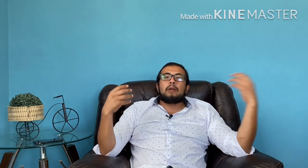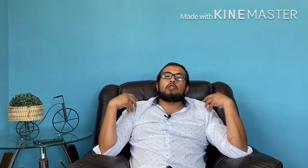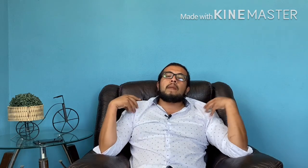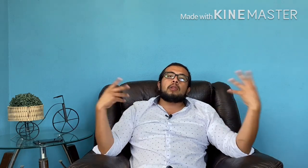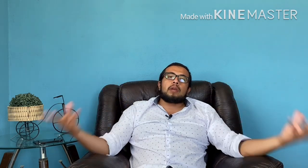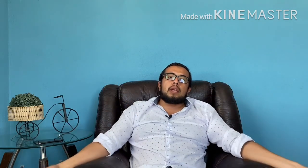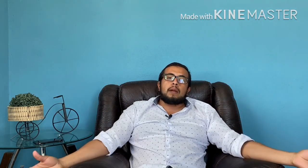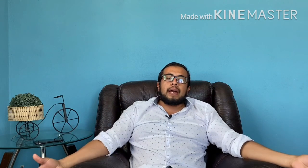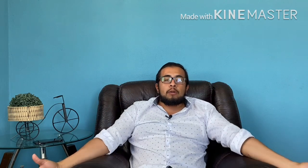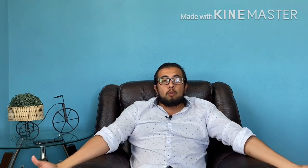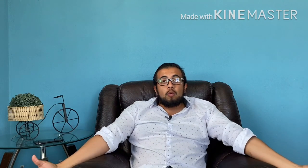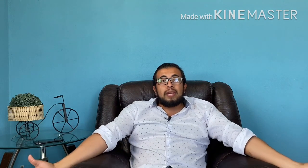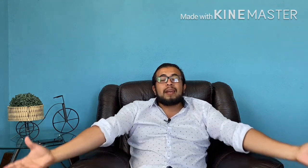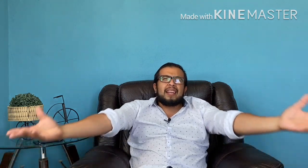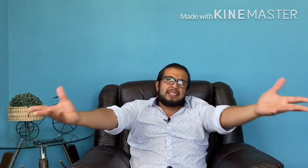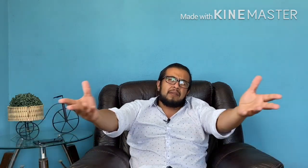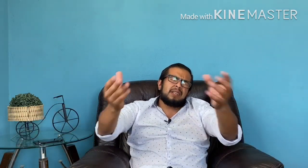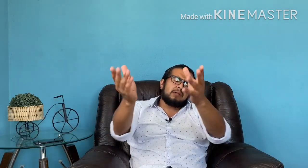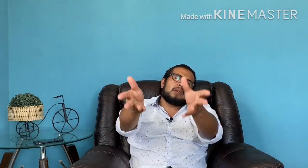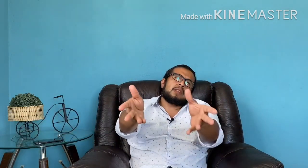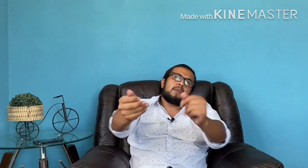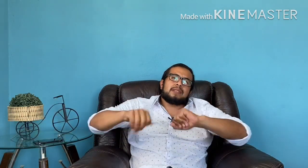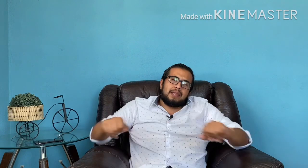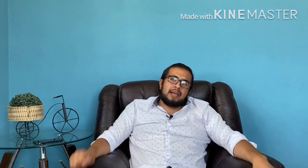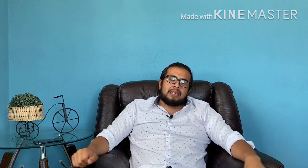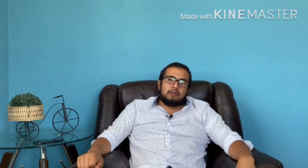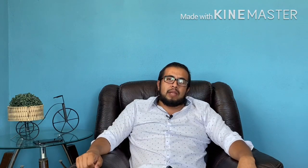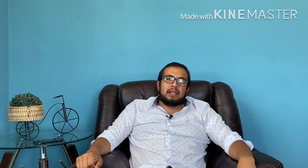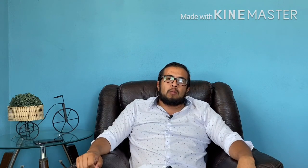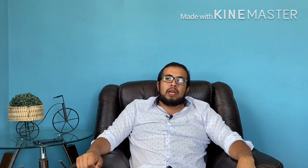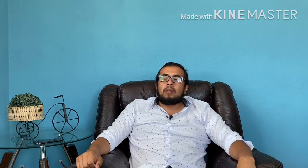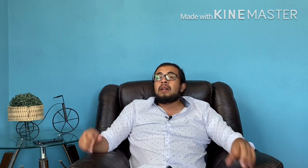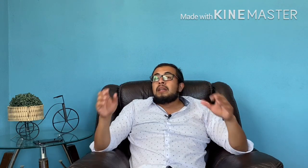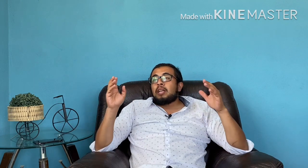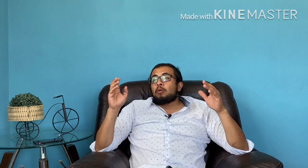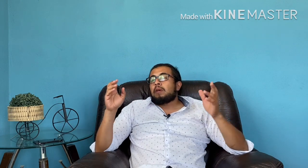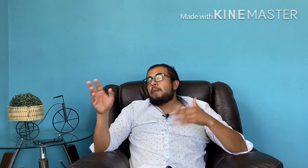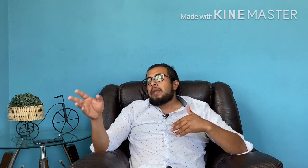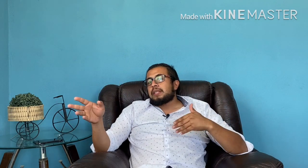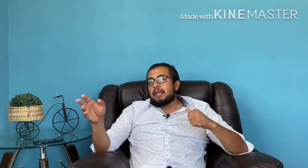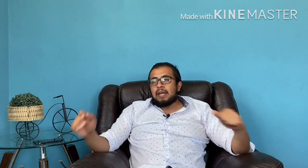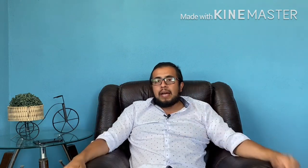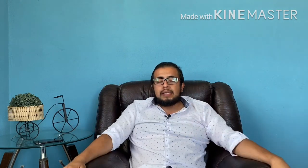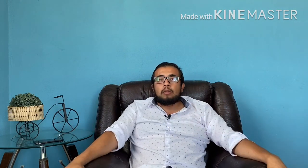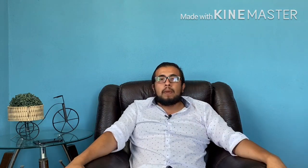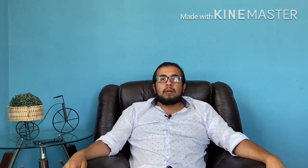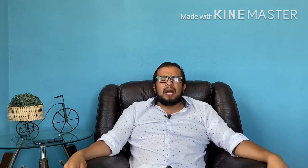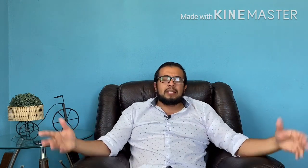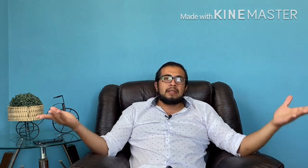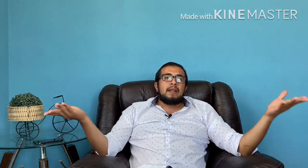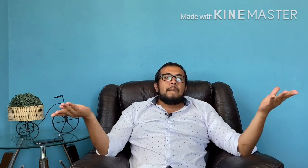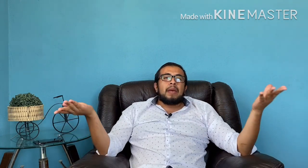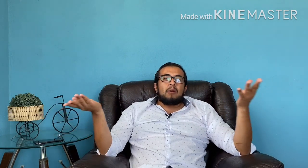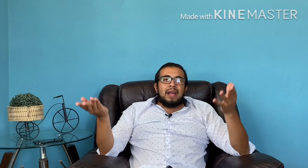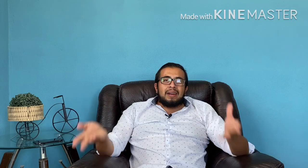línea, pero yo ya me tengo que ir a trabajar. Uy, ¿qué crees? Que con esto tú ya te puedes quedar en casa a cuidar a tu hijo y tu hijo puede seguir en casa tomando